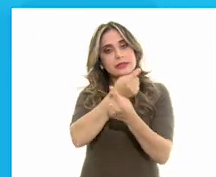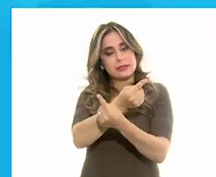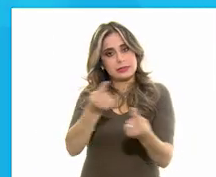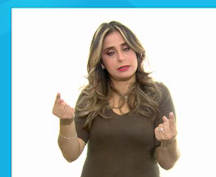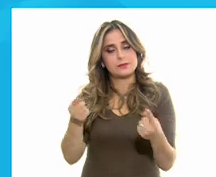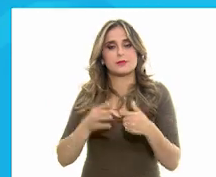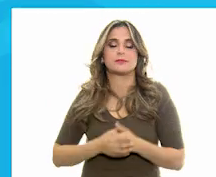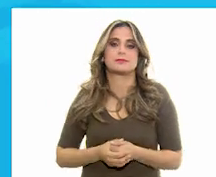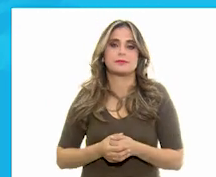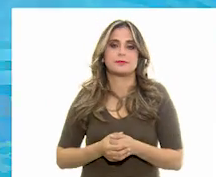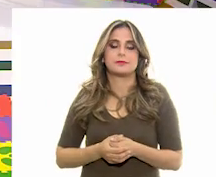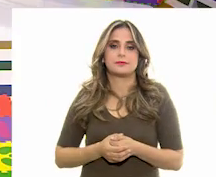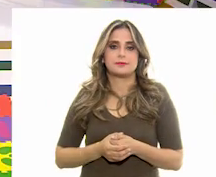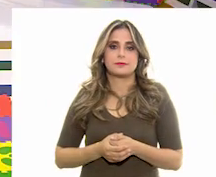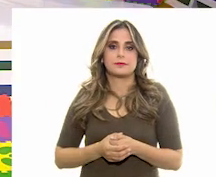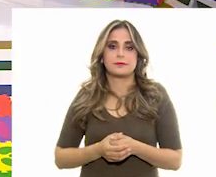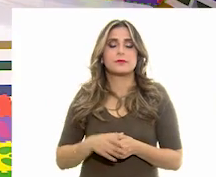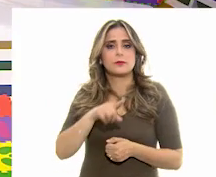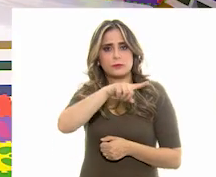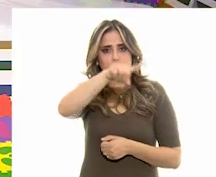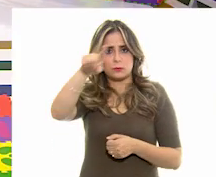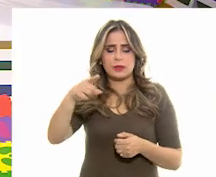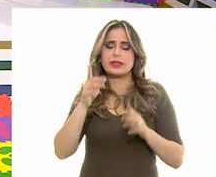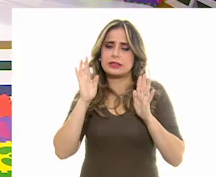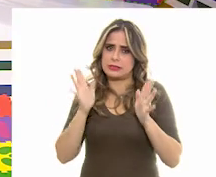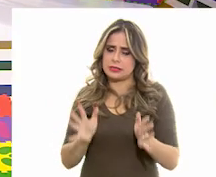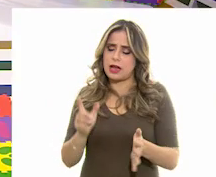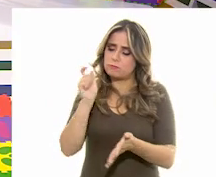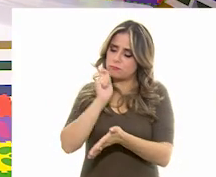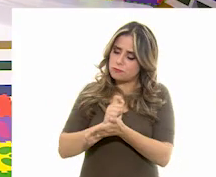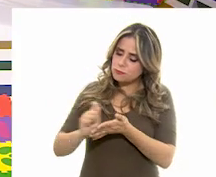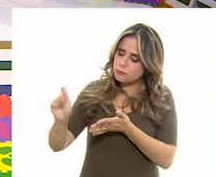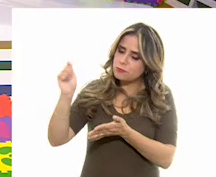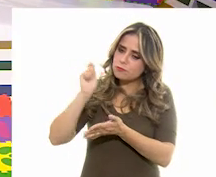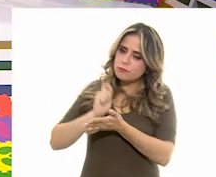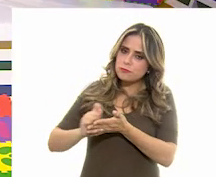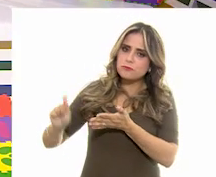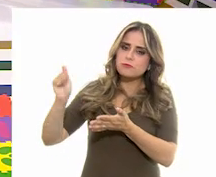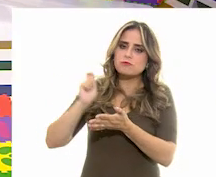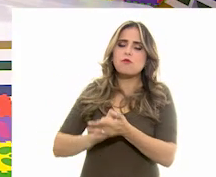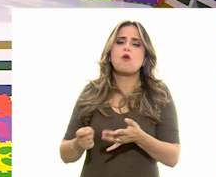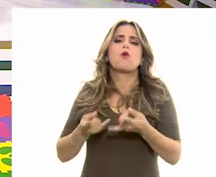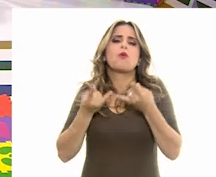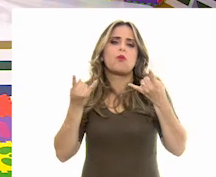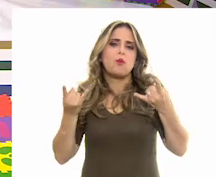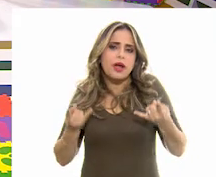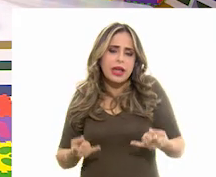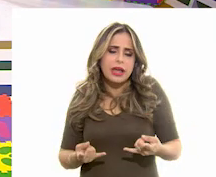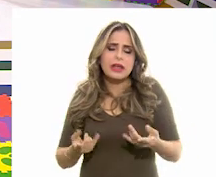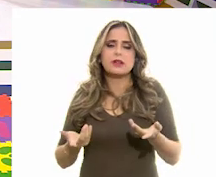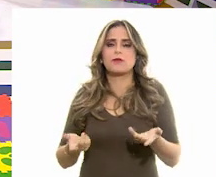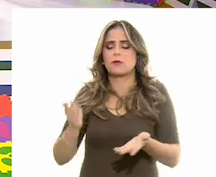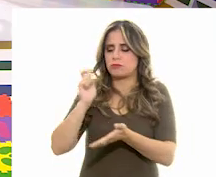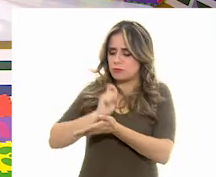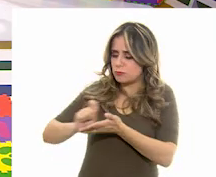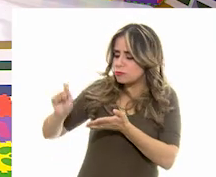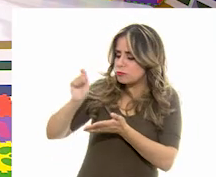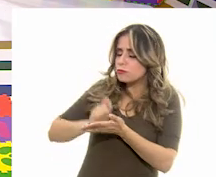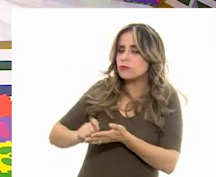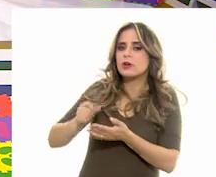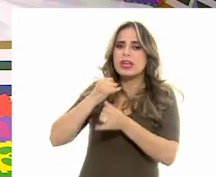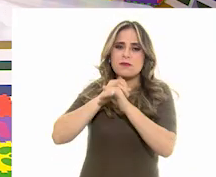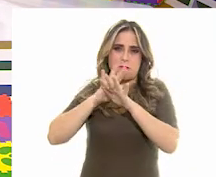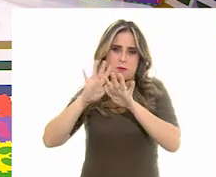que... Muchos de ustedes han escrito algún cuento, alguna infografía y a lo